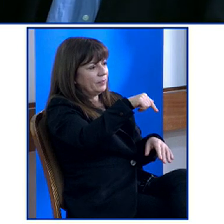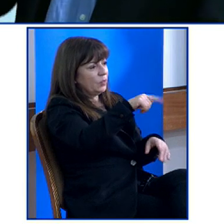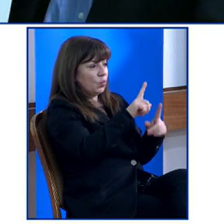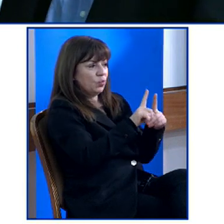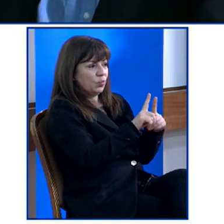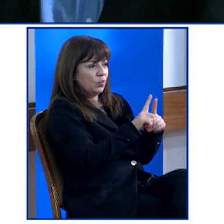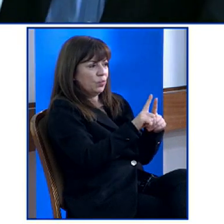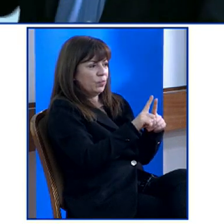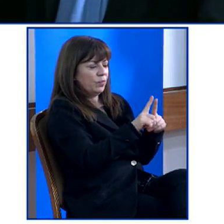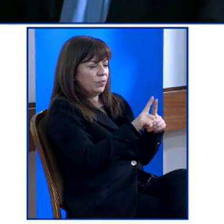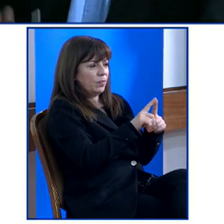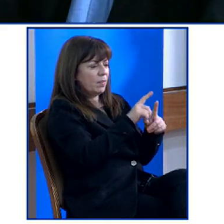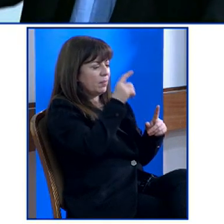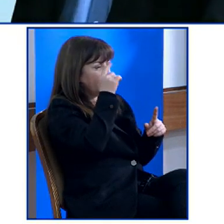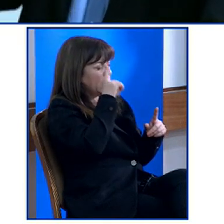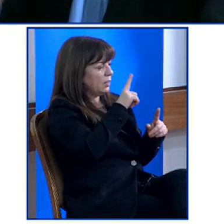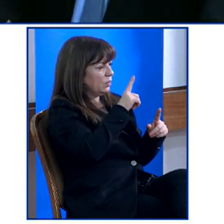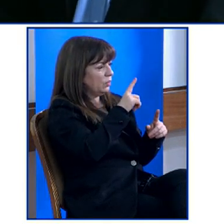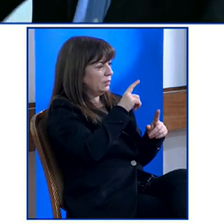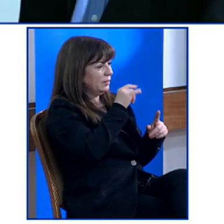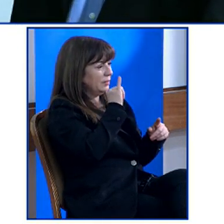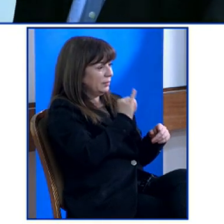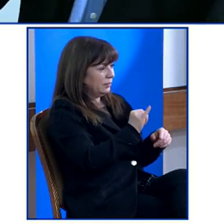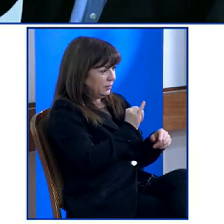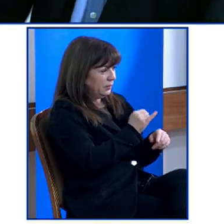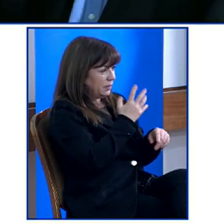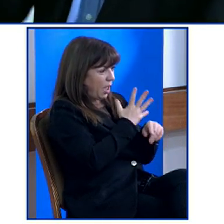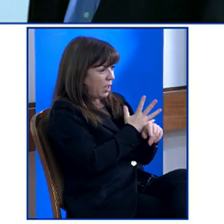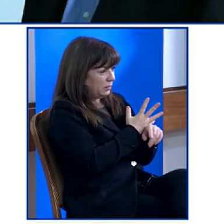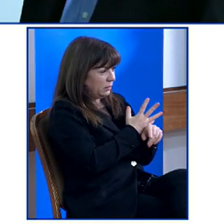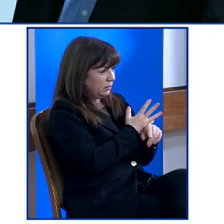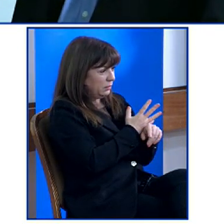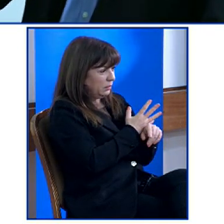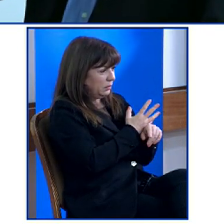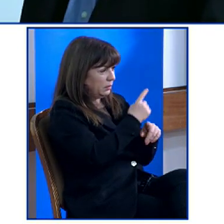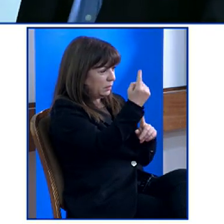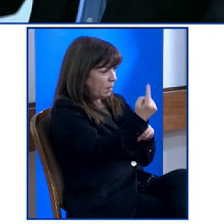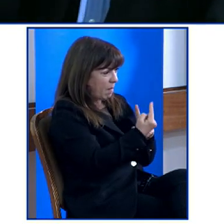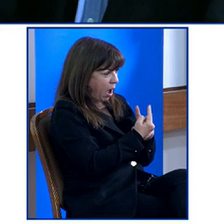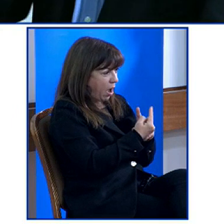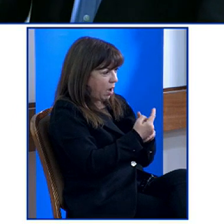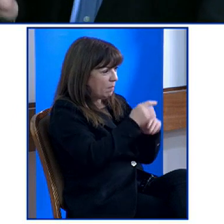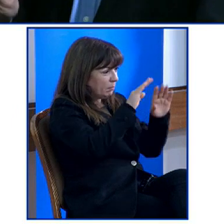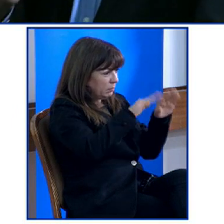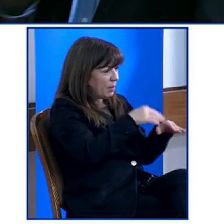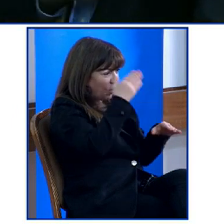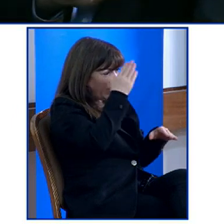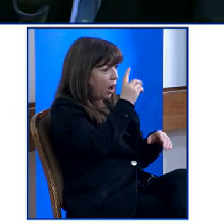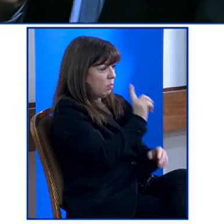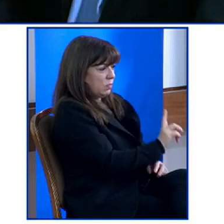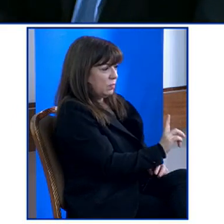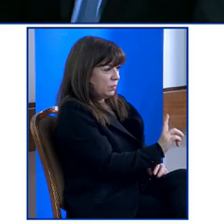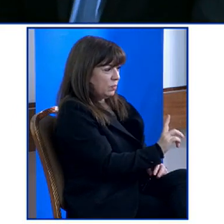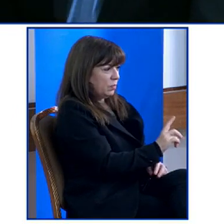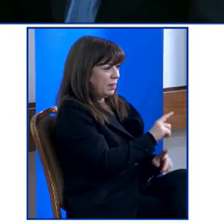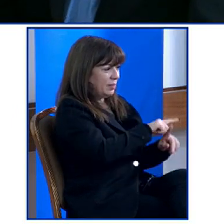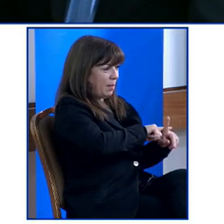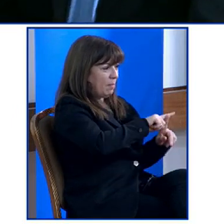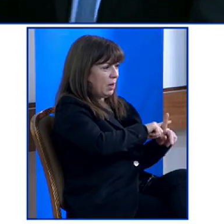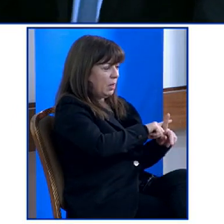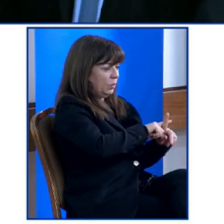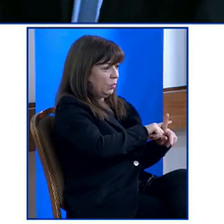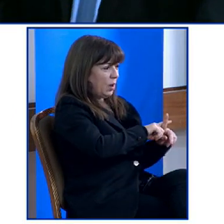Entonces, si hay las visitas de un mismo día, no tienen la misma temperatura, sino que cada paciente tiene